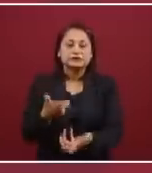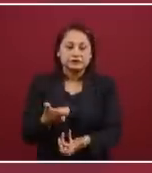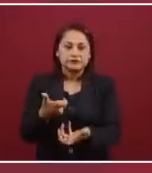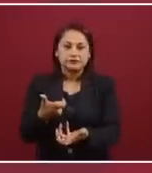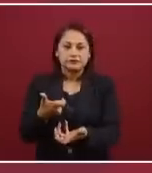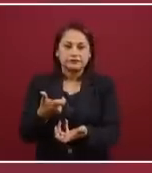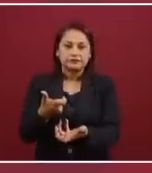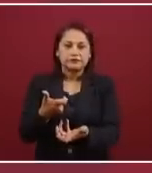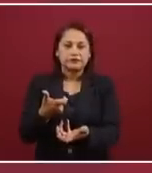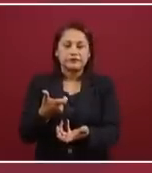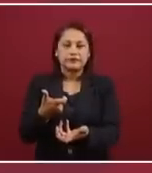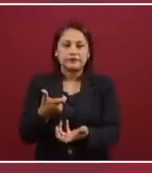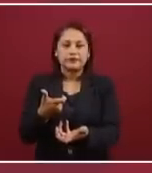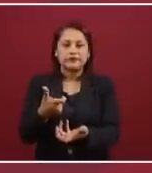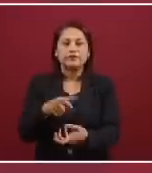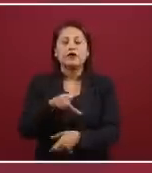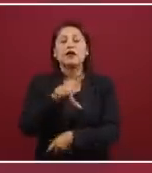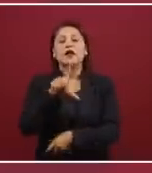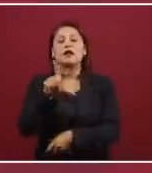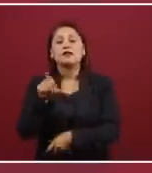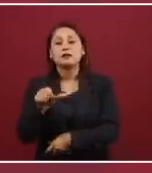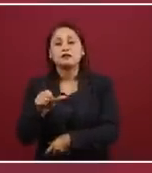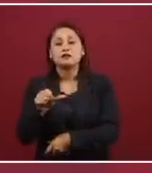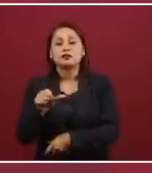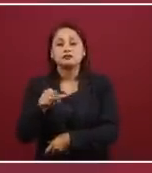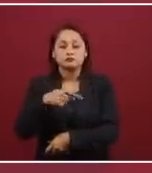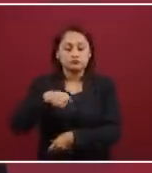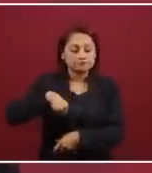ponernos de acuerdo sobre el plan